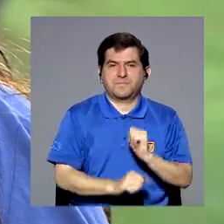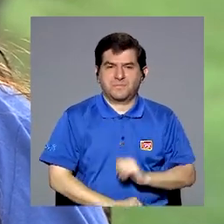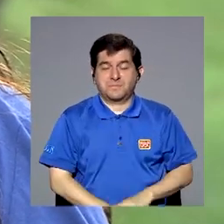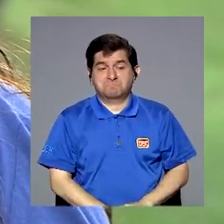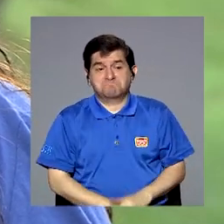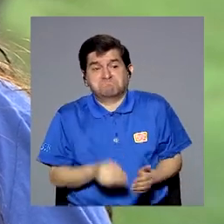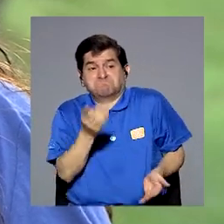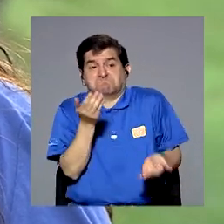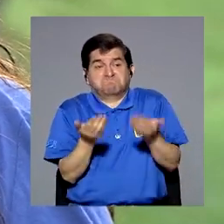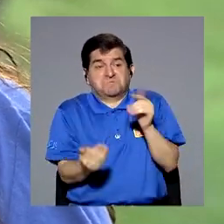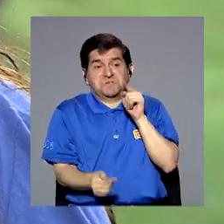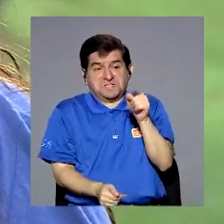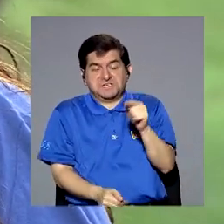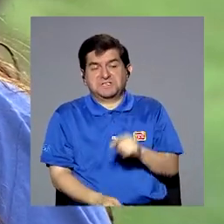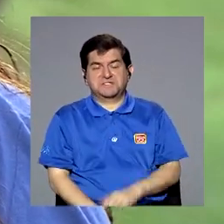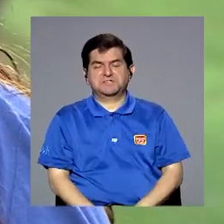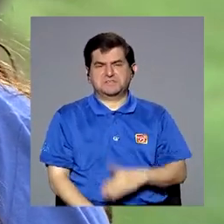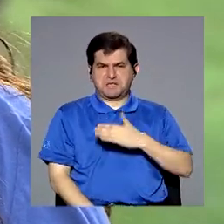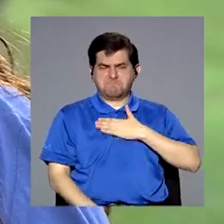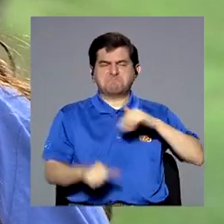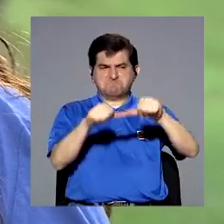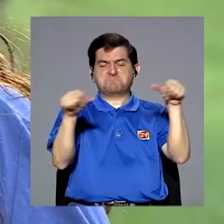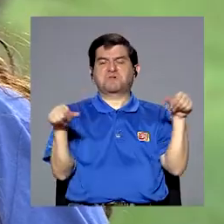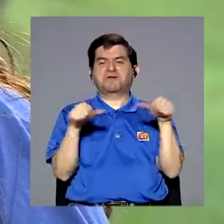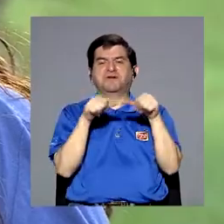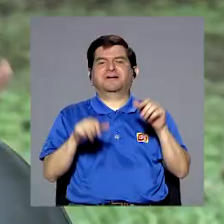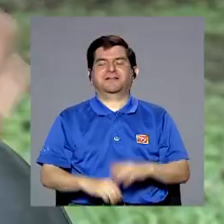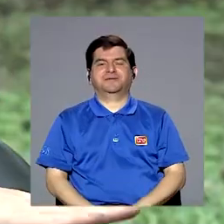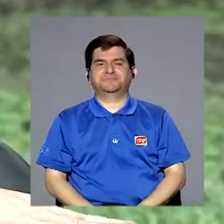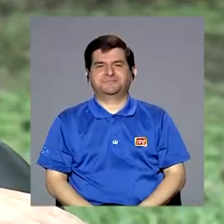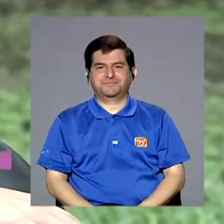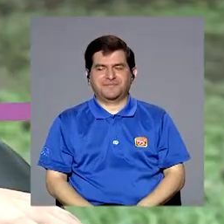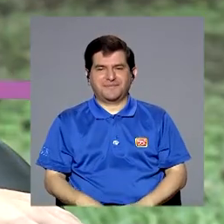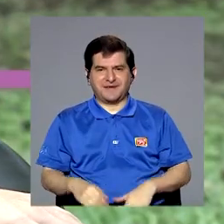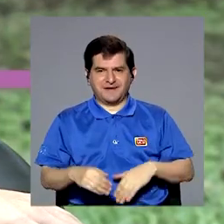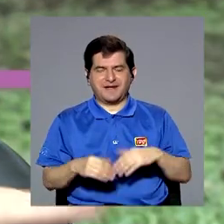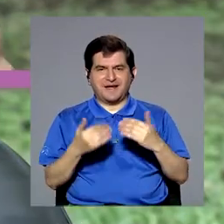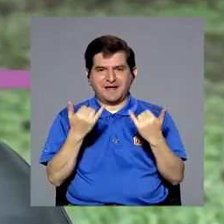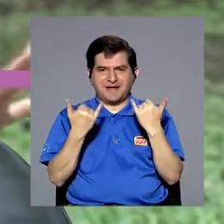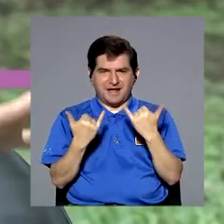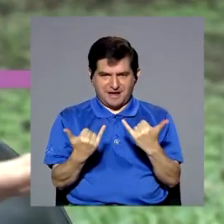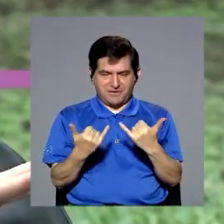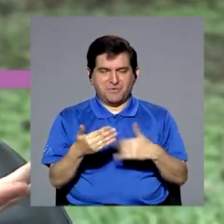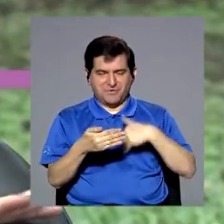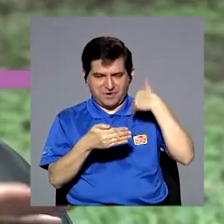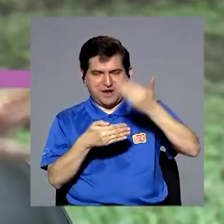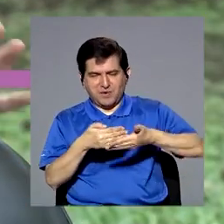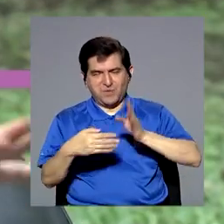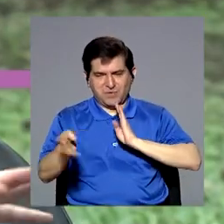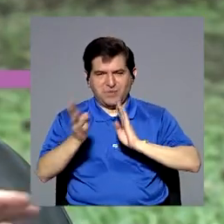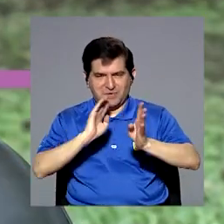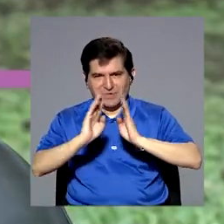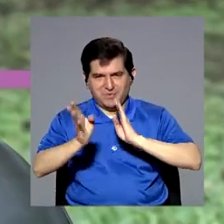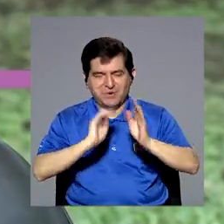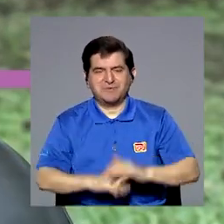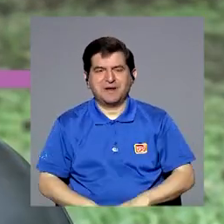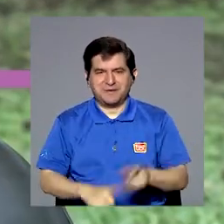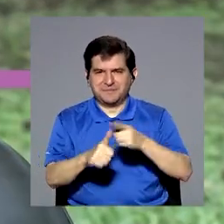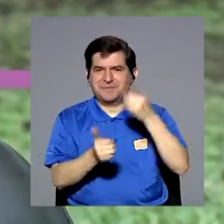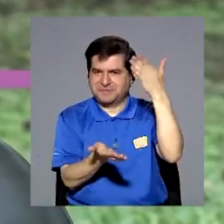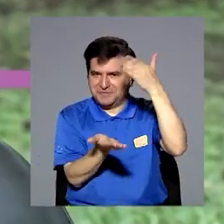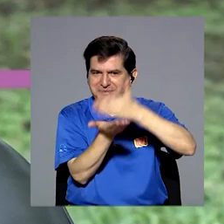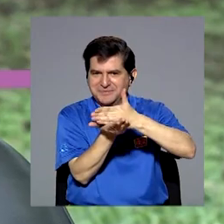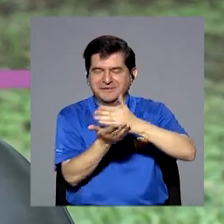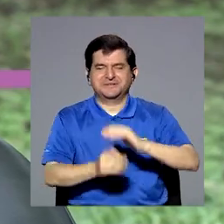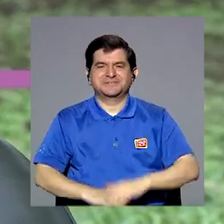ver si esto es lo mío. Exactamente. Ajá. Ok, bueno, vamos a hablar un poquitito, bueno, más, ¿verdad?, al respecto. Vamos a hacer